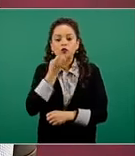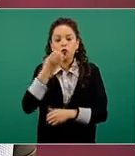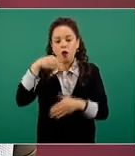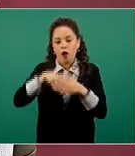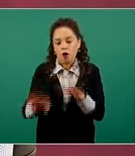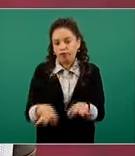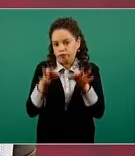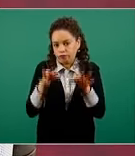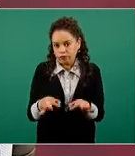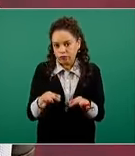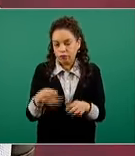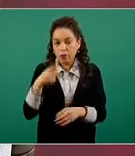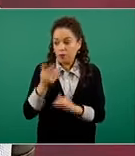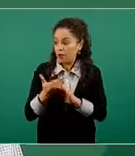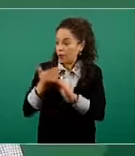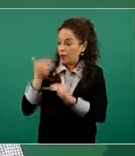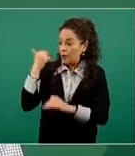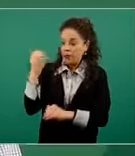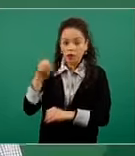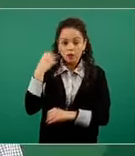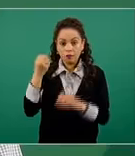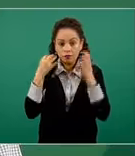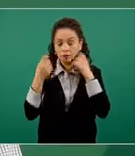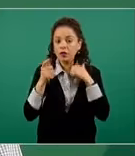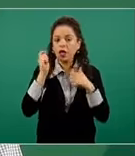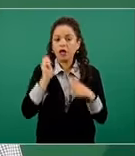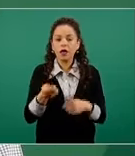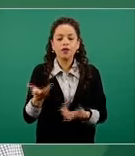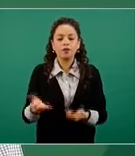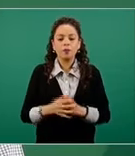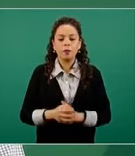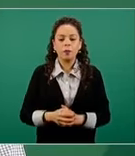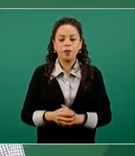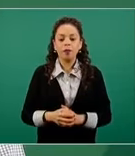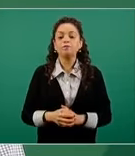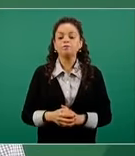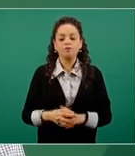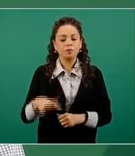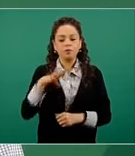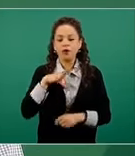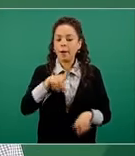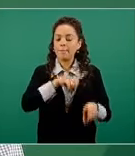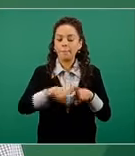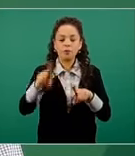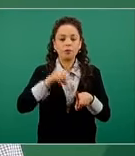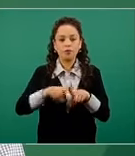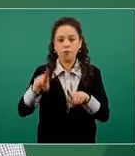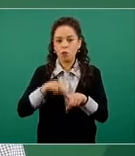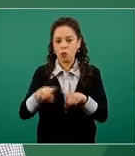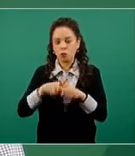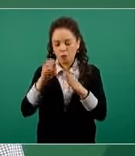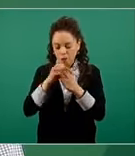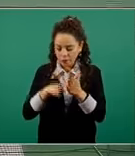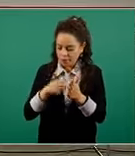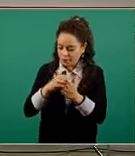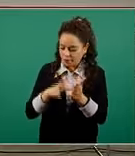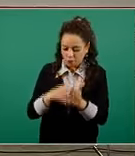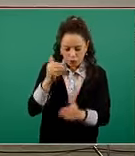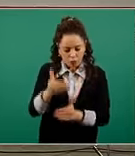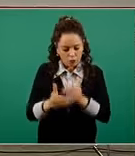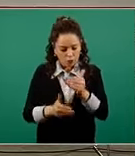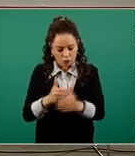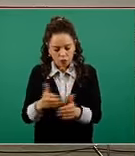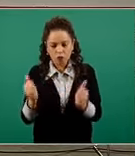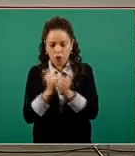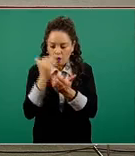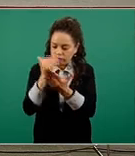en conferencias previas, es un modelo que lleva a cabo toda una serie de implementaciones y que tiene todo un lineamiento